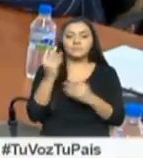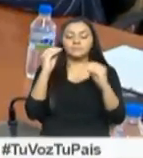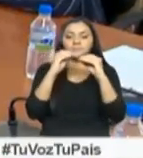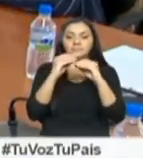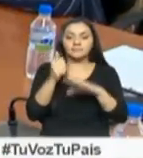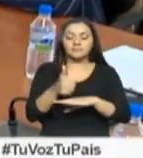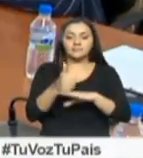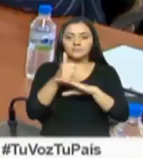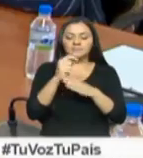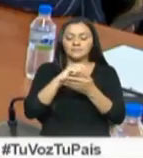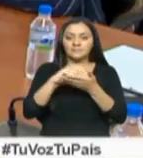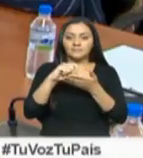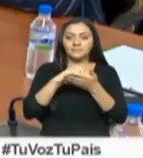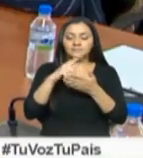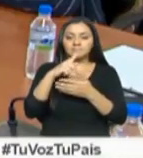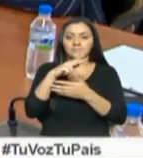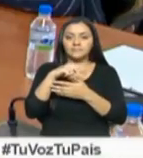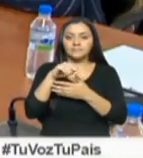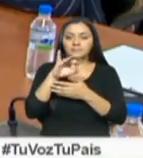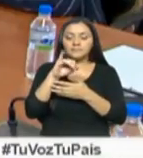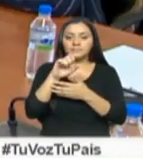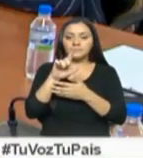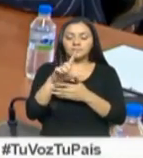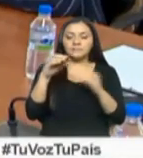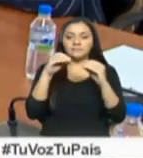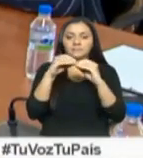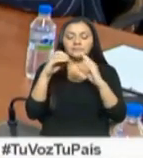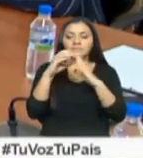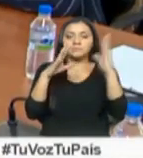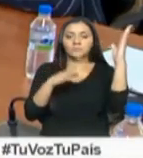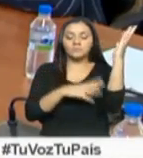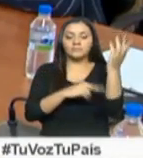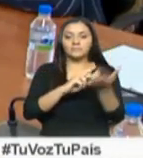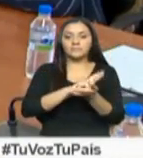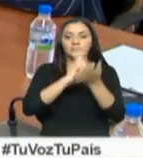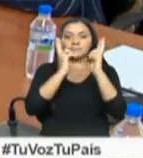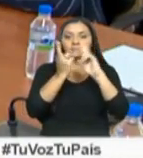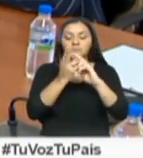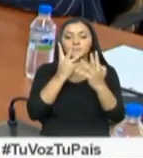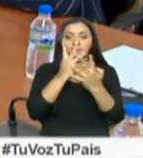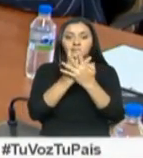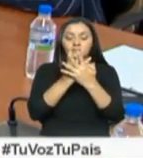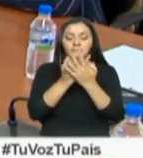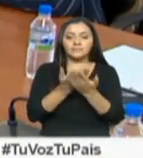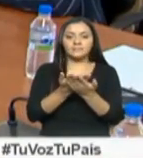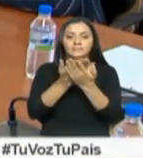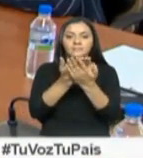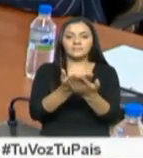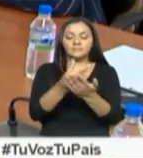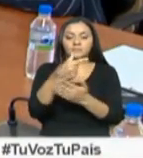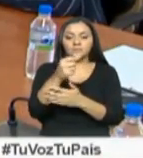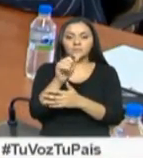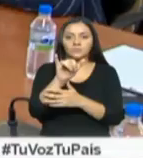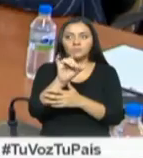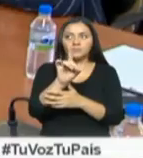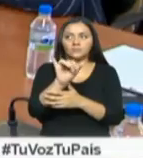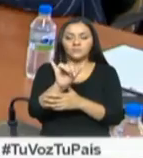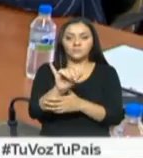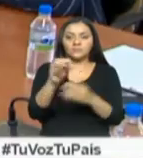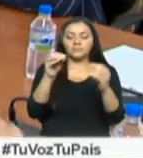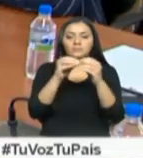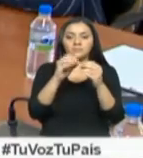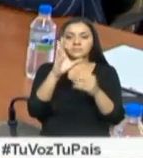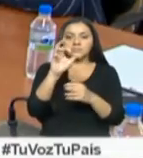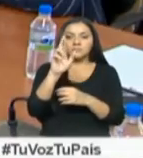asambleísta Marisol Peñafiel, además de dos proyectos de reformas penales presentados por los asambleístas Gina Godoy, Andrade y Luis